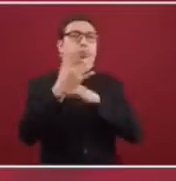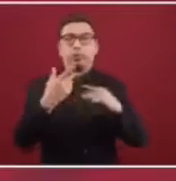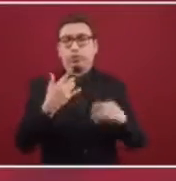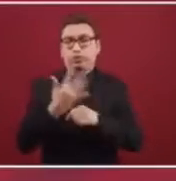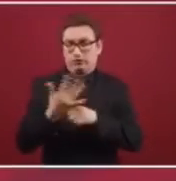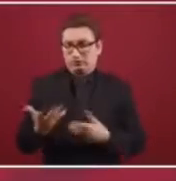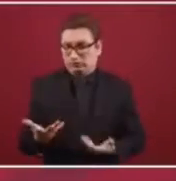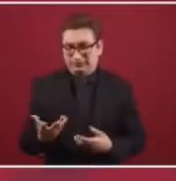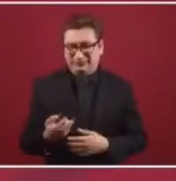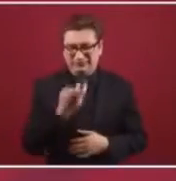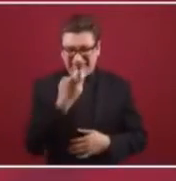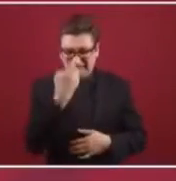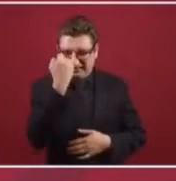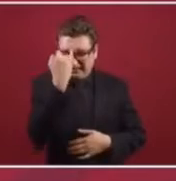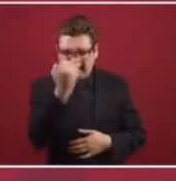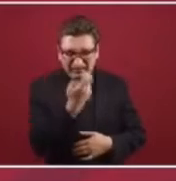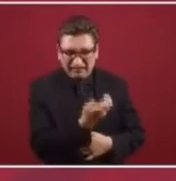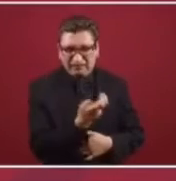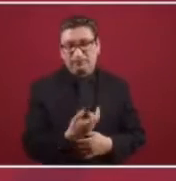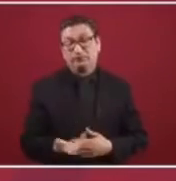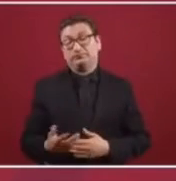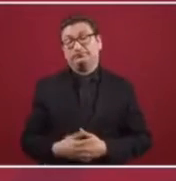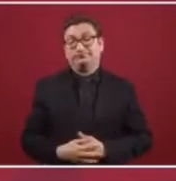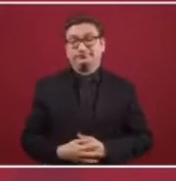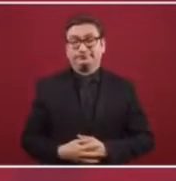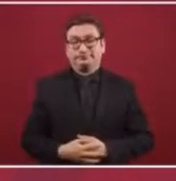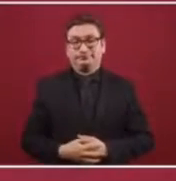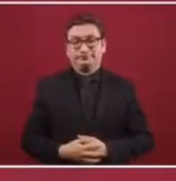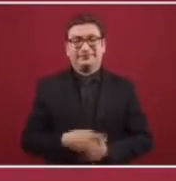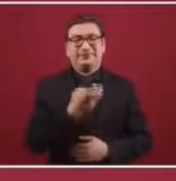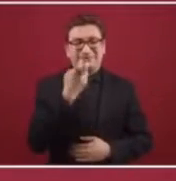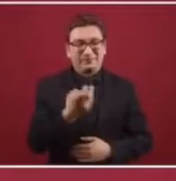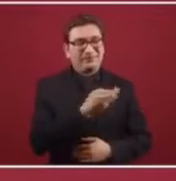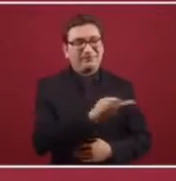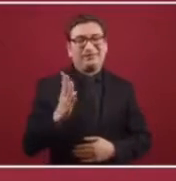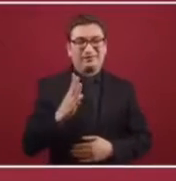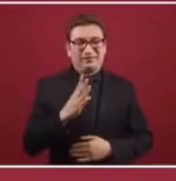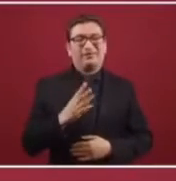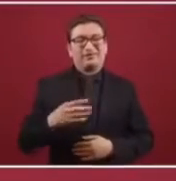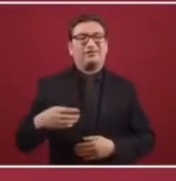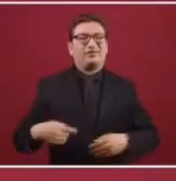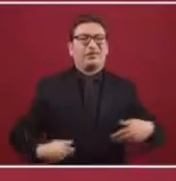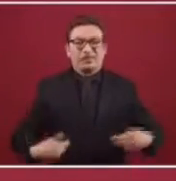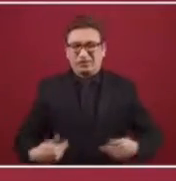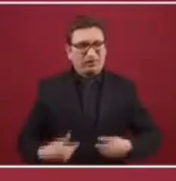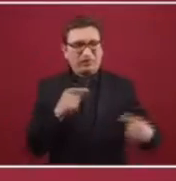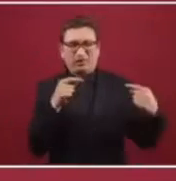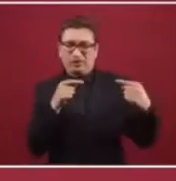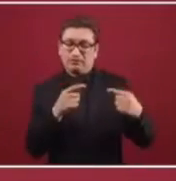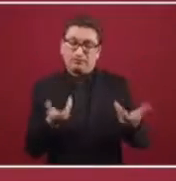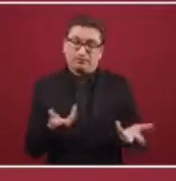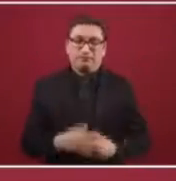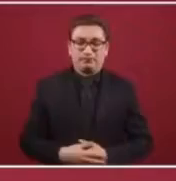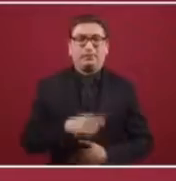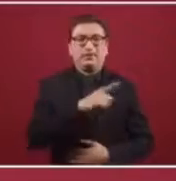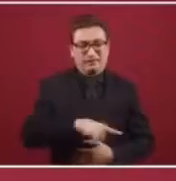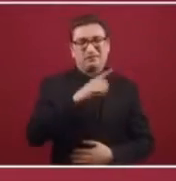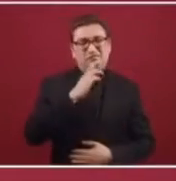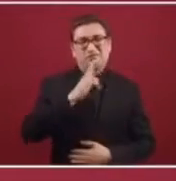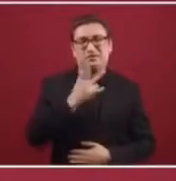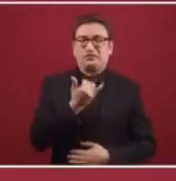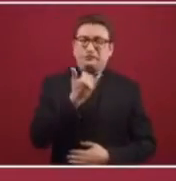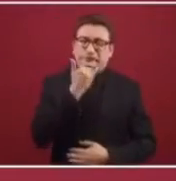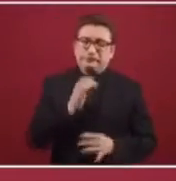eso, si fuesen honestos nuestros adversarios, deberían de ofrecer